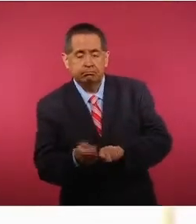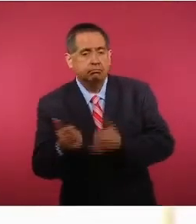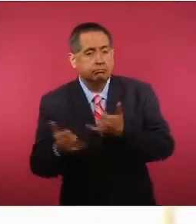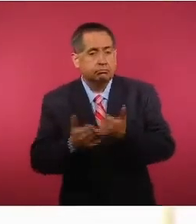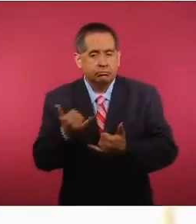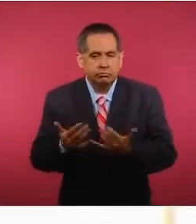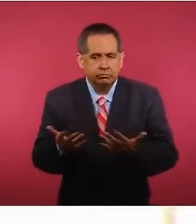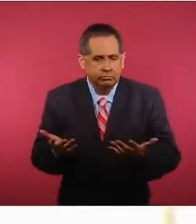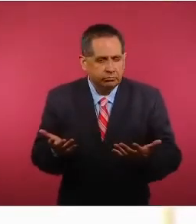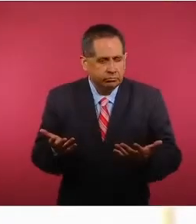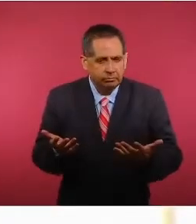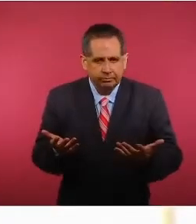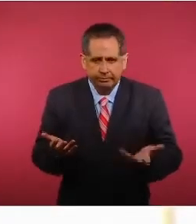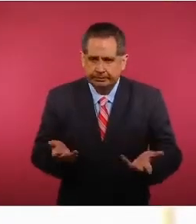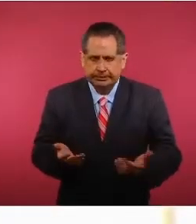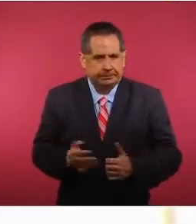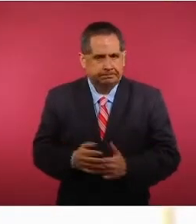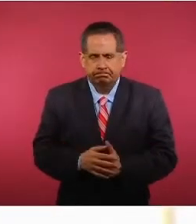No